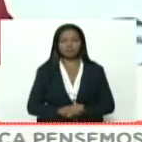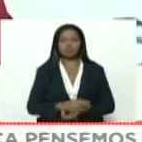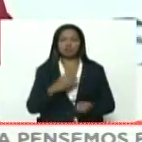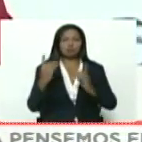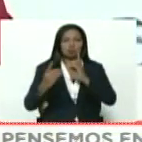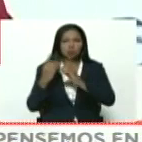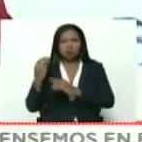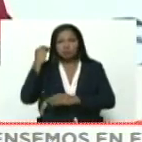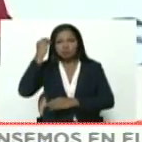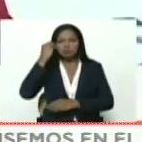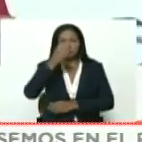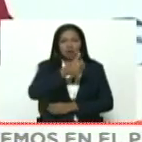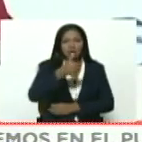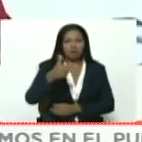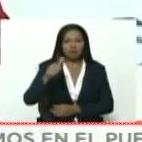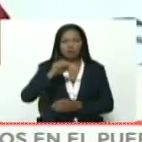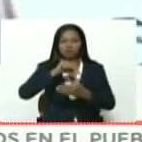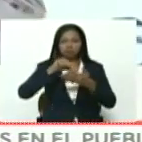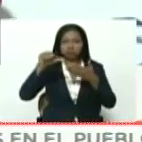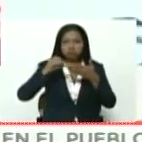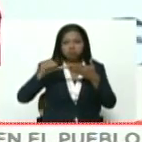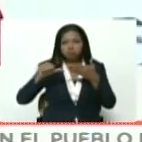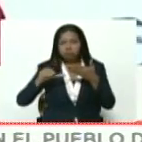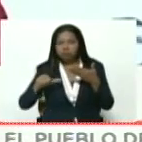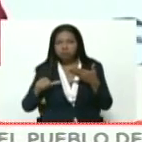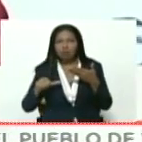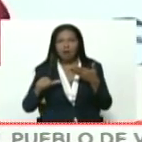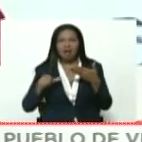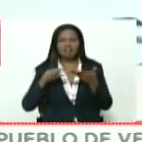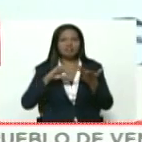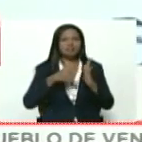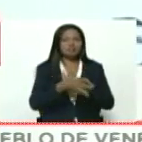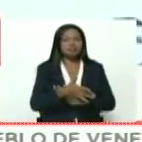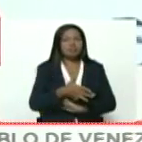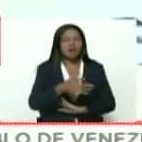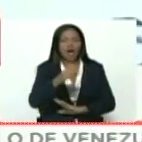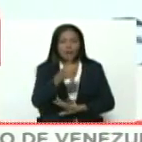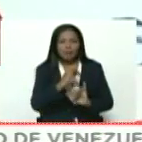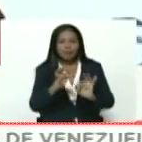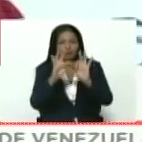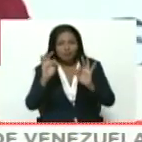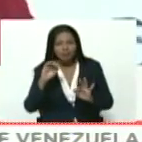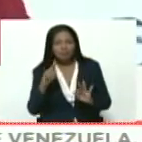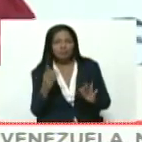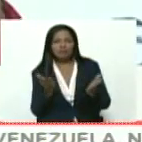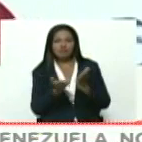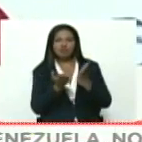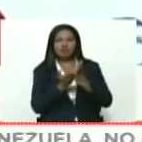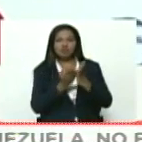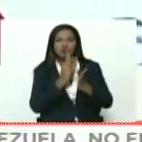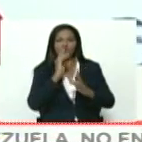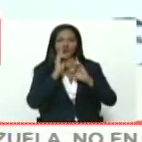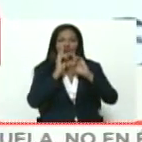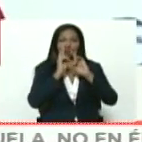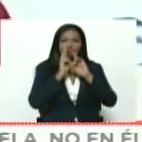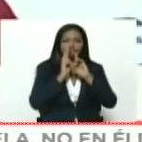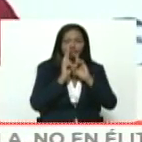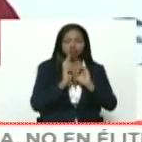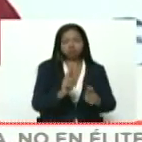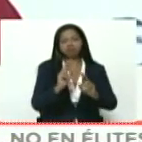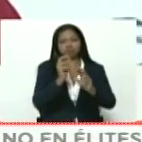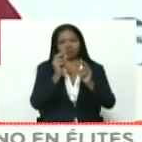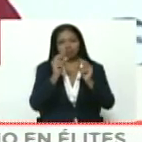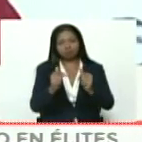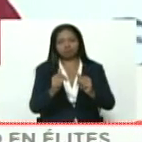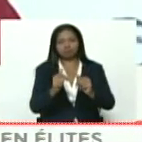Discutiendo cada uno de estos artículos, ya ese círculo de estudio va dando resultados, va